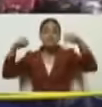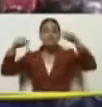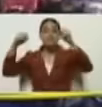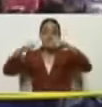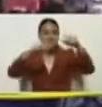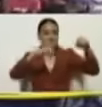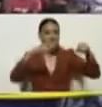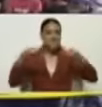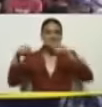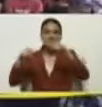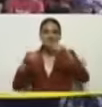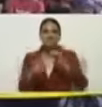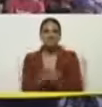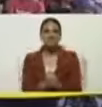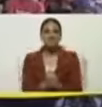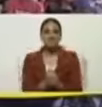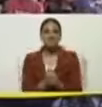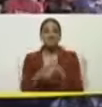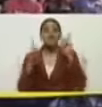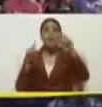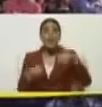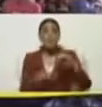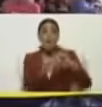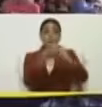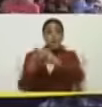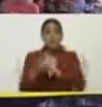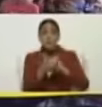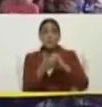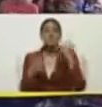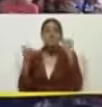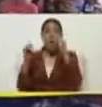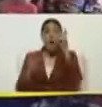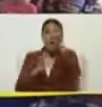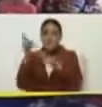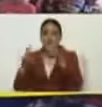que hay gente de Trujillo,